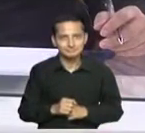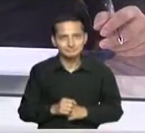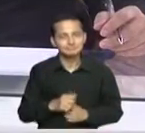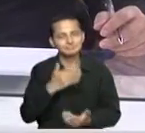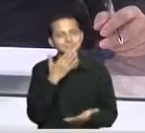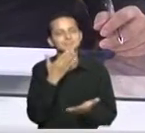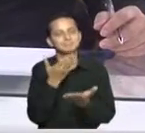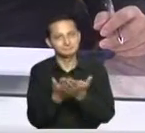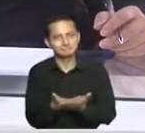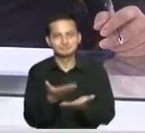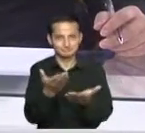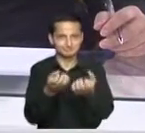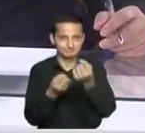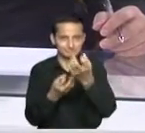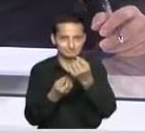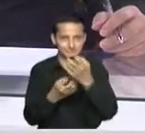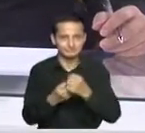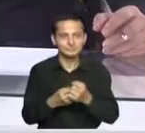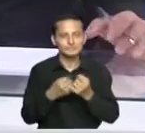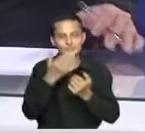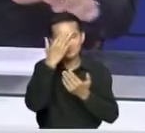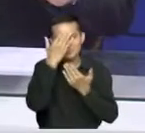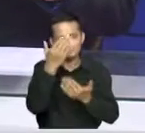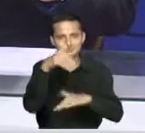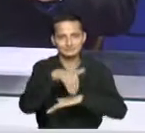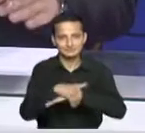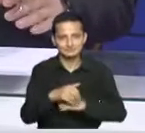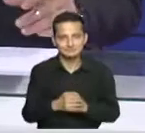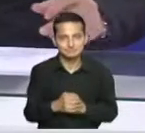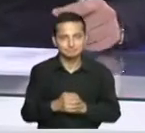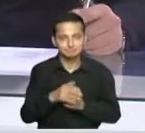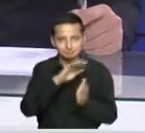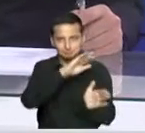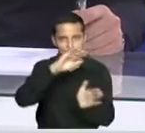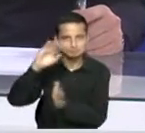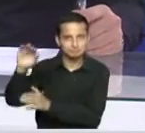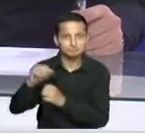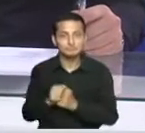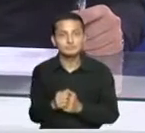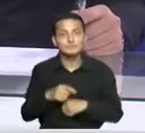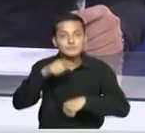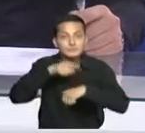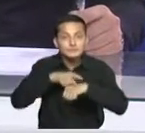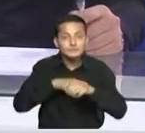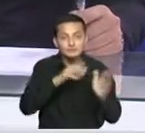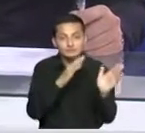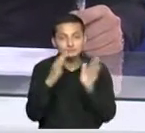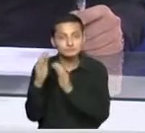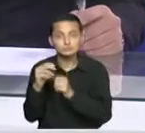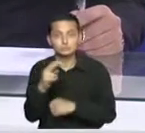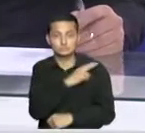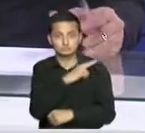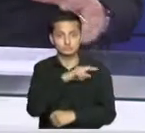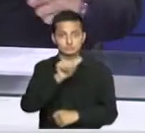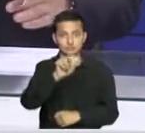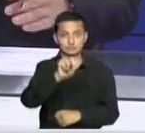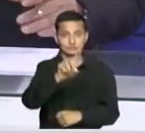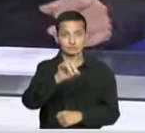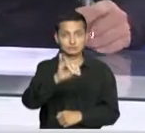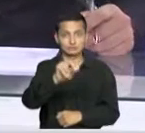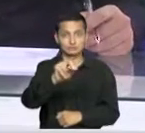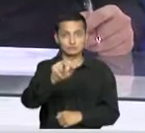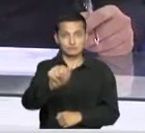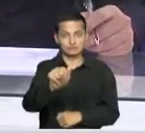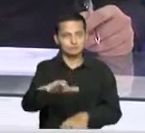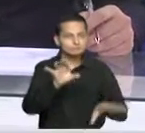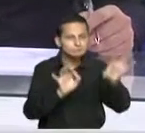Gracias, Katy, por ese completo informe y buenas tardes para ti también. En otro tema, hoy concluye el plazo que tiene la Universidad Andina para convocar a un